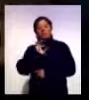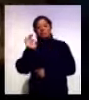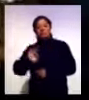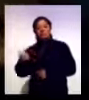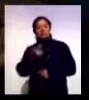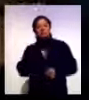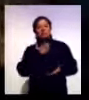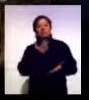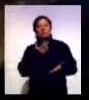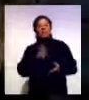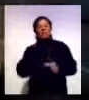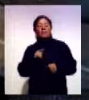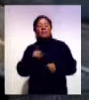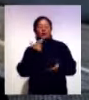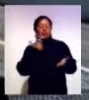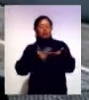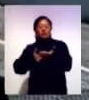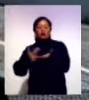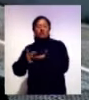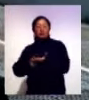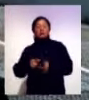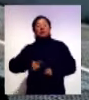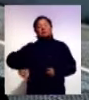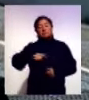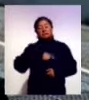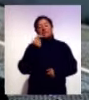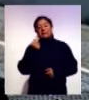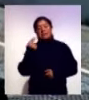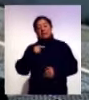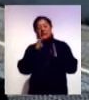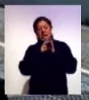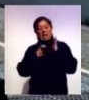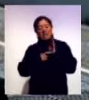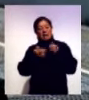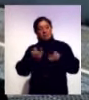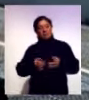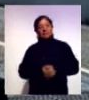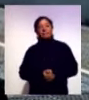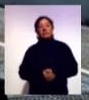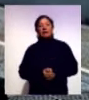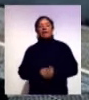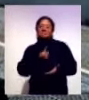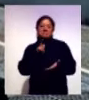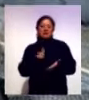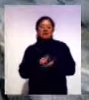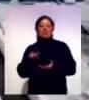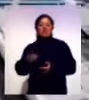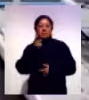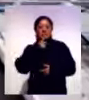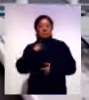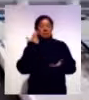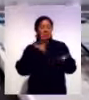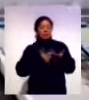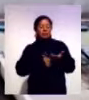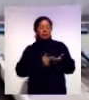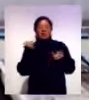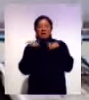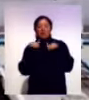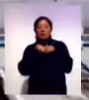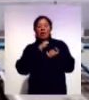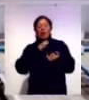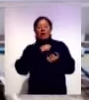de aguas residuales sin el tratamiento que establece la normatividad. En el dictamen se especifica que el aumento en las sanciones se aplicará también